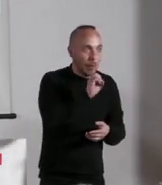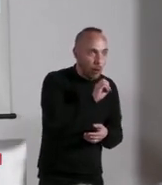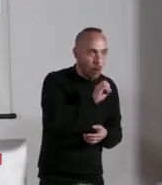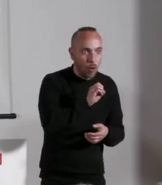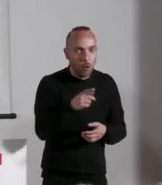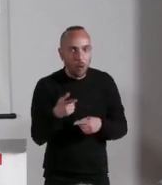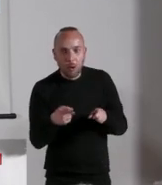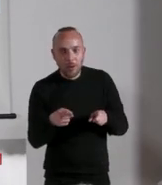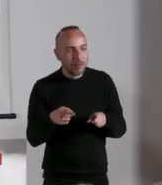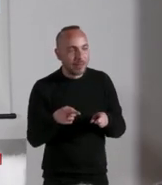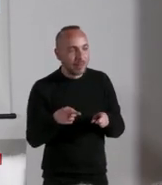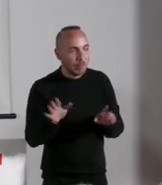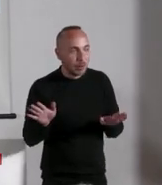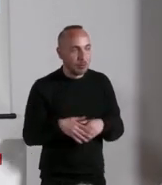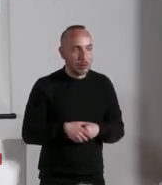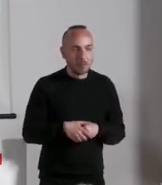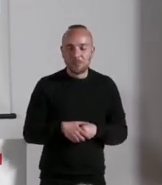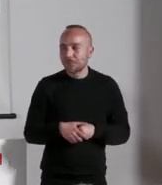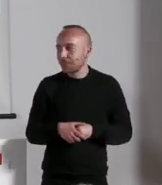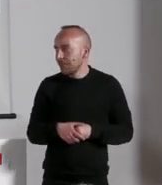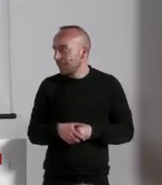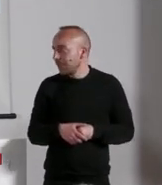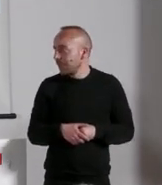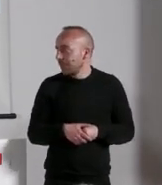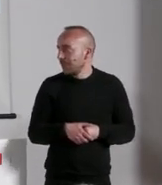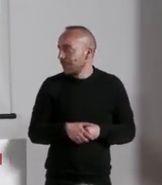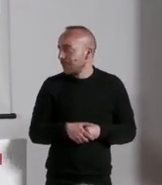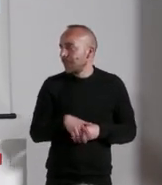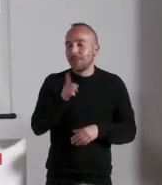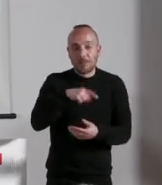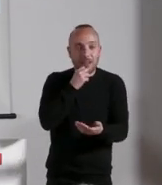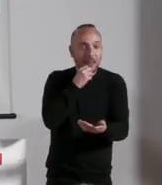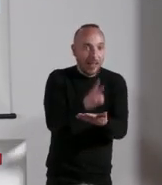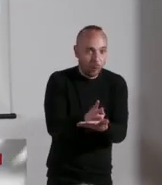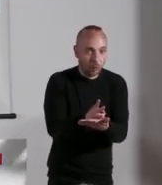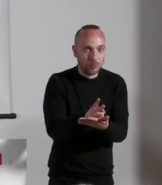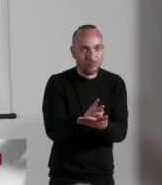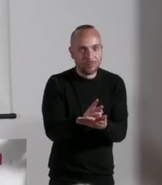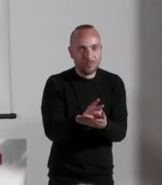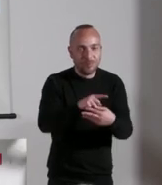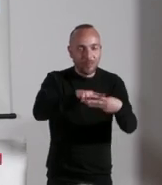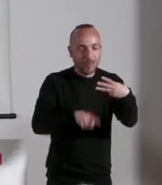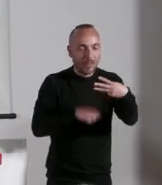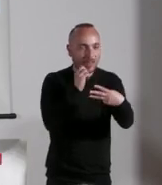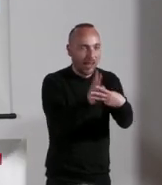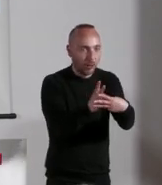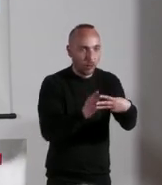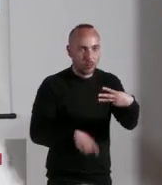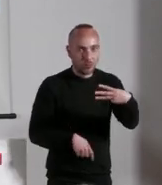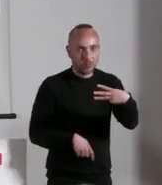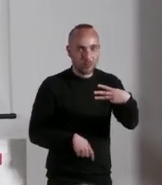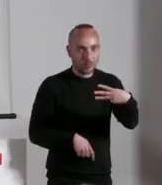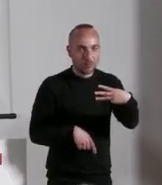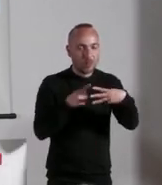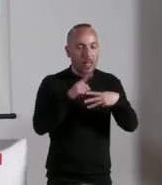ser también un hándicap. Bueno, también como retos, tenemos 3 retos también concretos. Encontrar